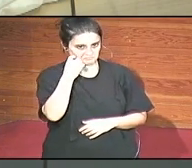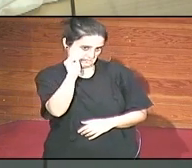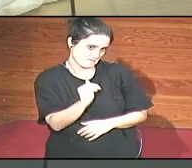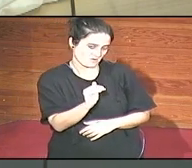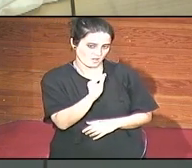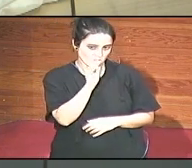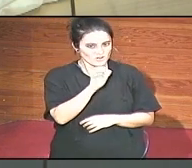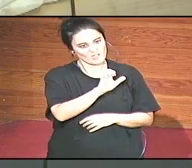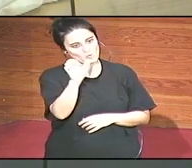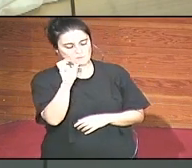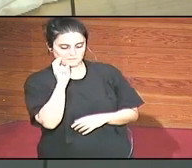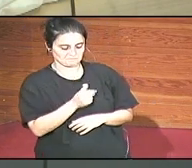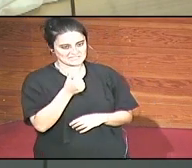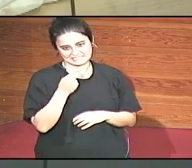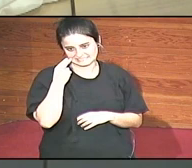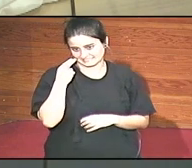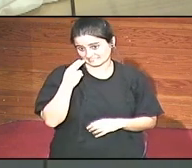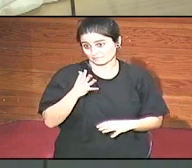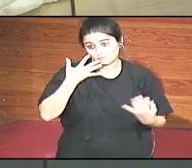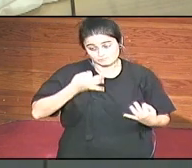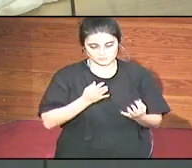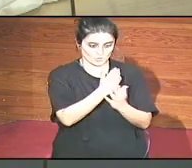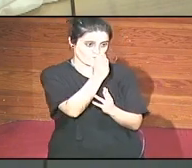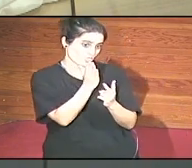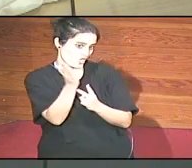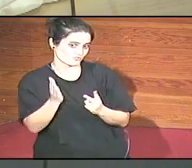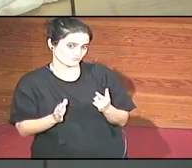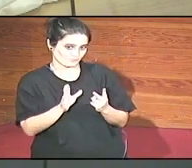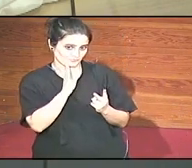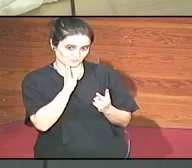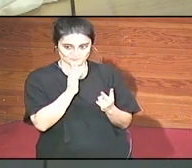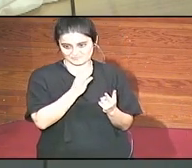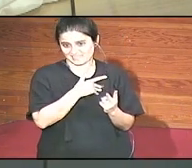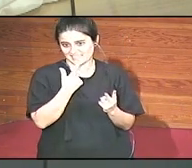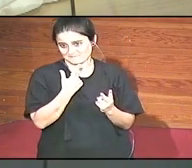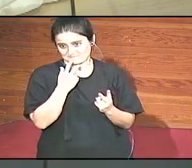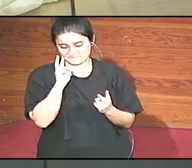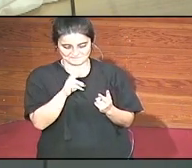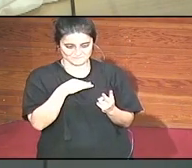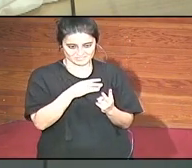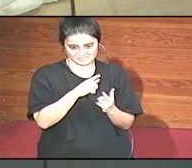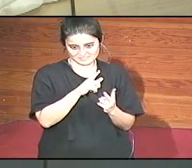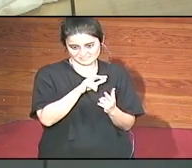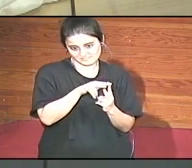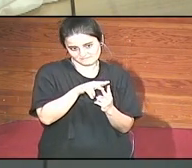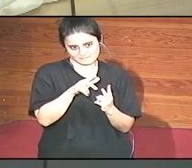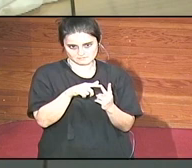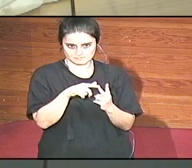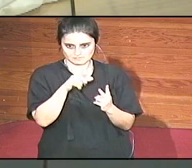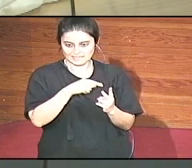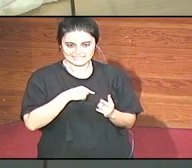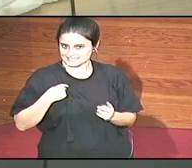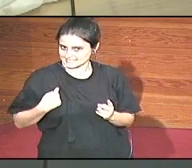miraba con mucho más temor para sé que está en estas dos vertientes el del deber que a nivel de empresas china va a